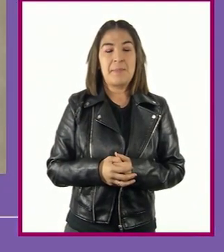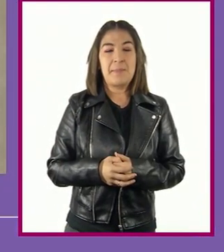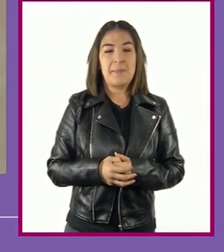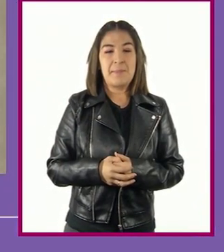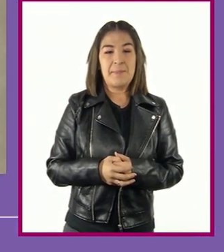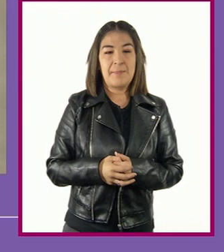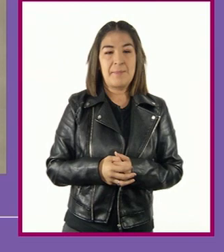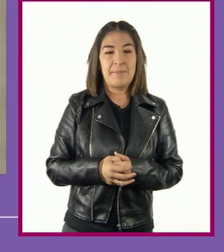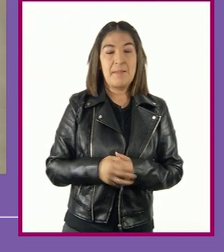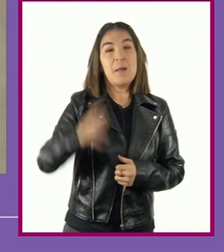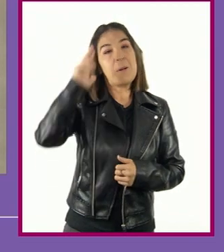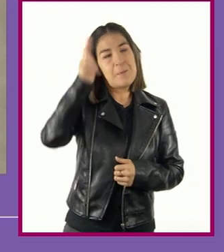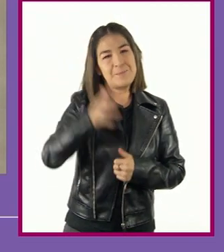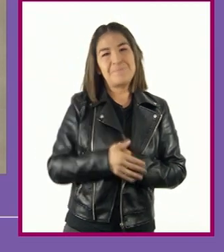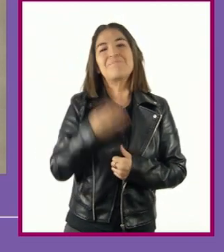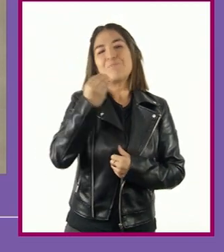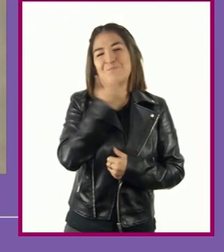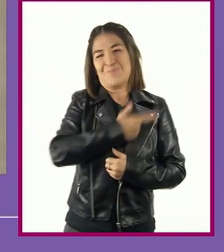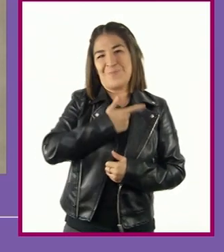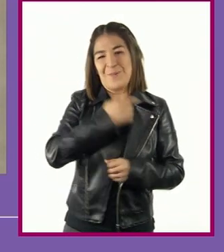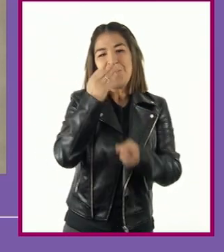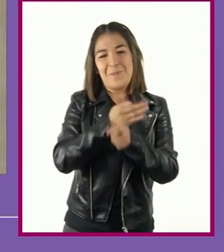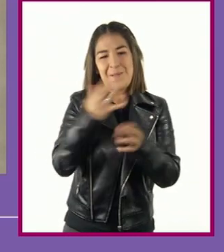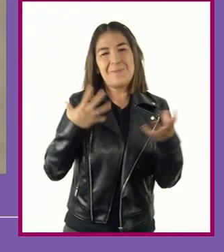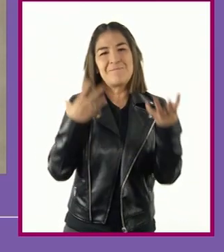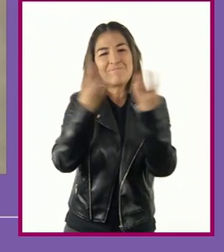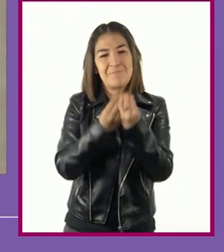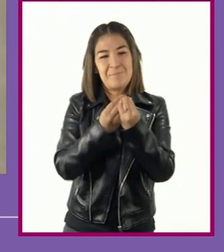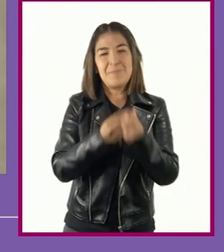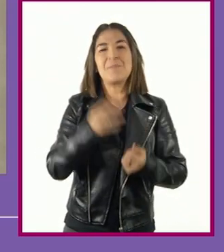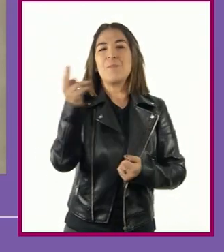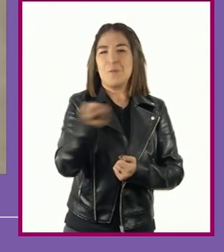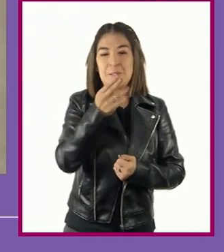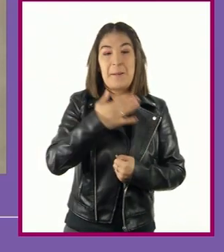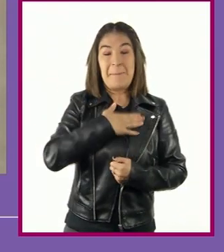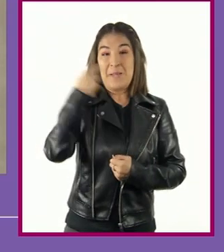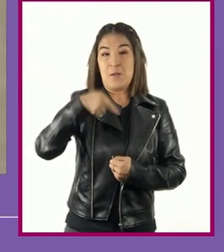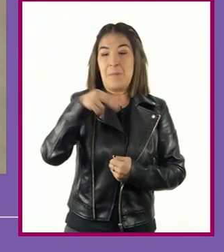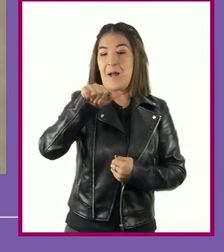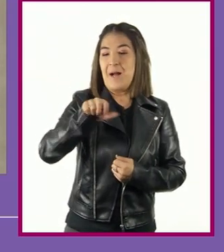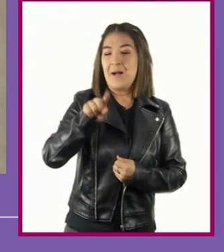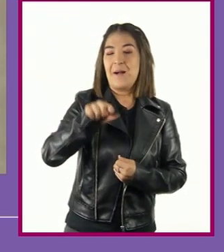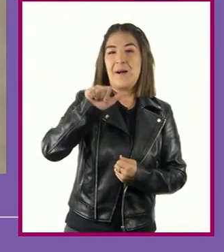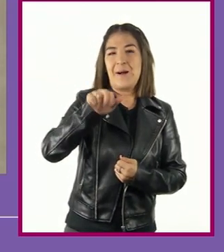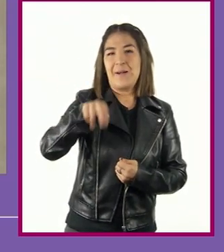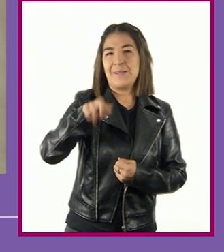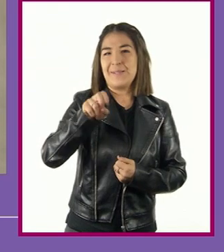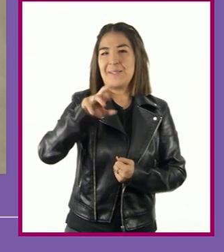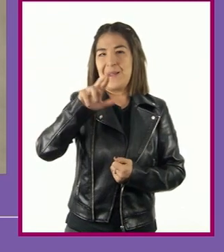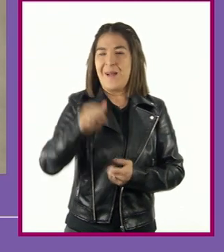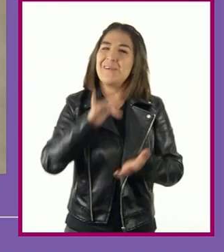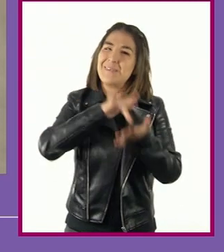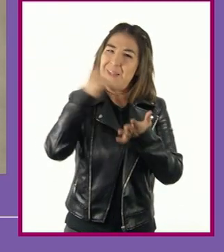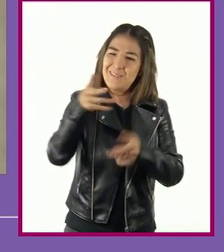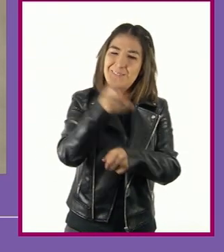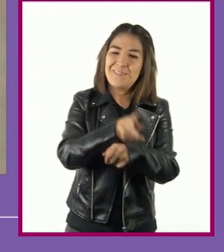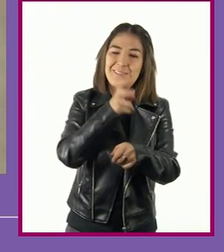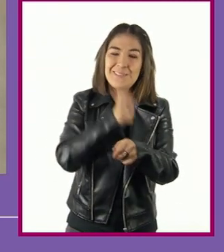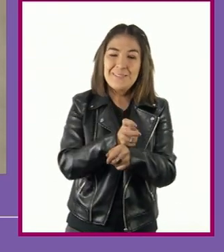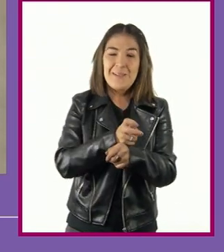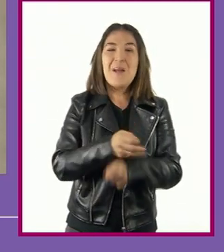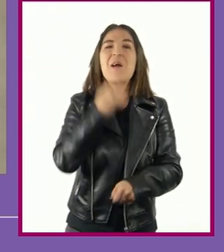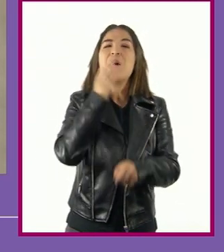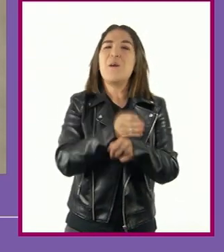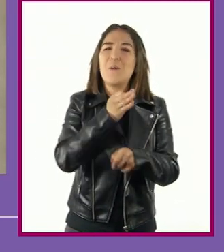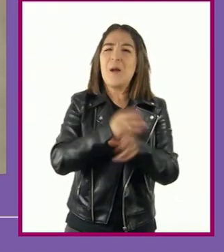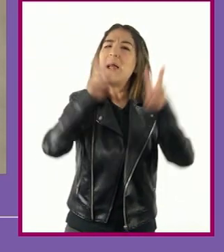Hola, me da mucho gusto estar con ustedes. Mi nombre es Andrea Cajigas y agradezco la invitación. Sobre el